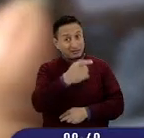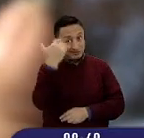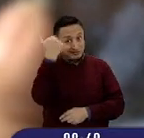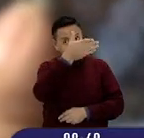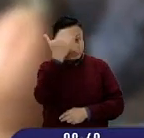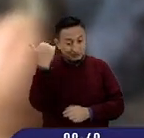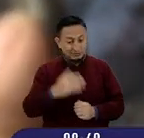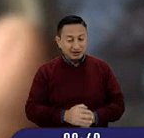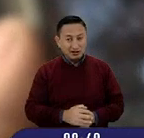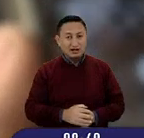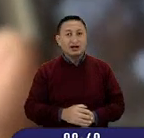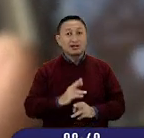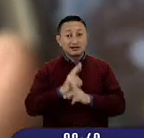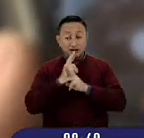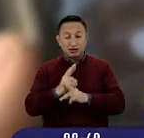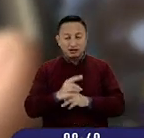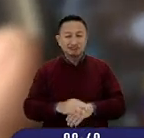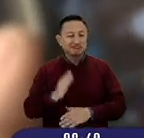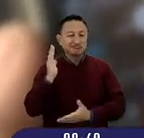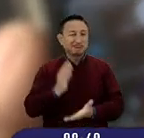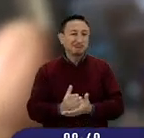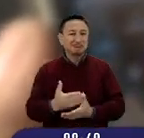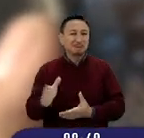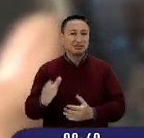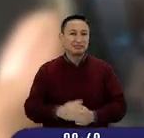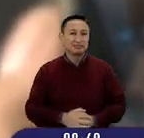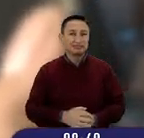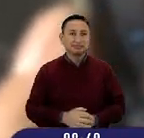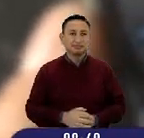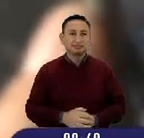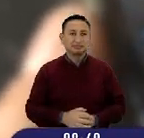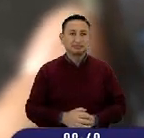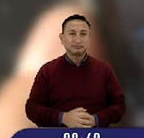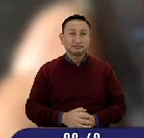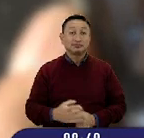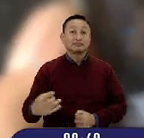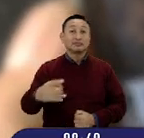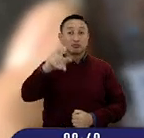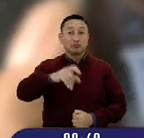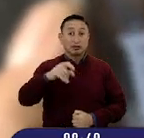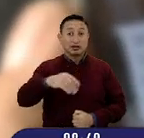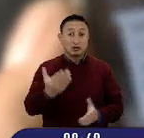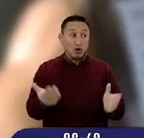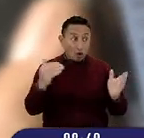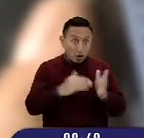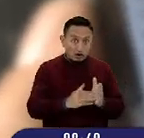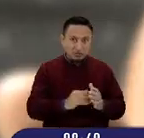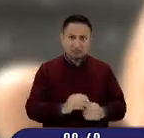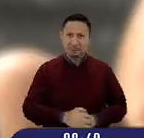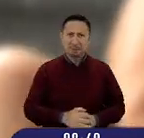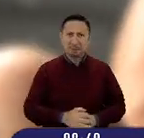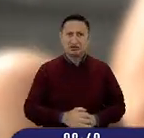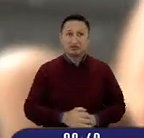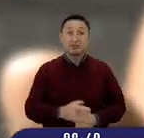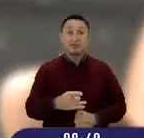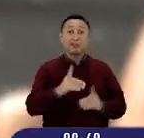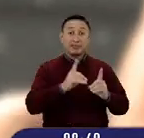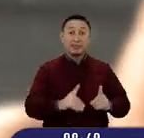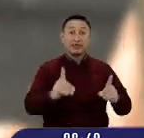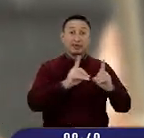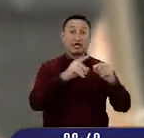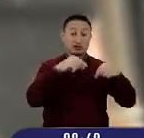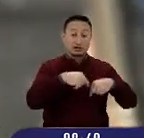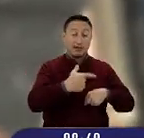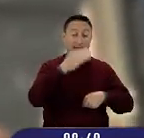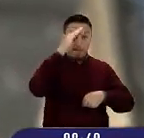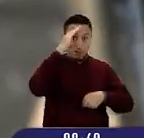lo que ya no siguió más con el juego de los delincuentes. Tras su negativa, los estafadores no lo volvieron a contactar y los datos de estos se